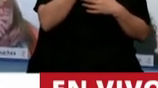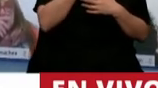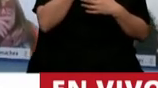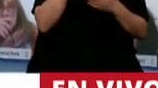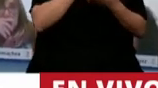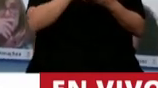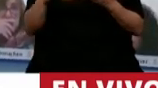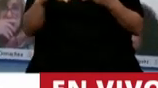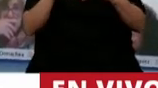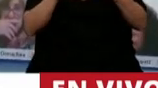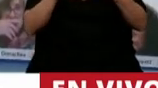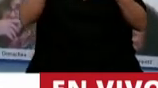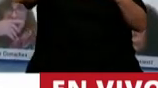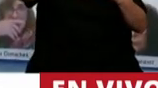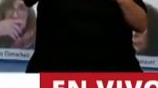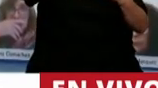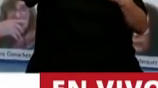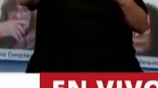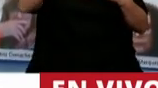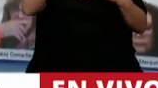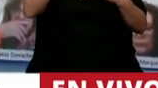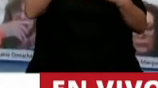Diputada Giselle Marciota.